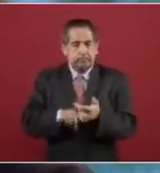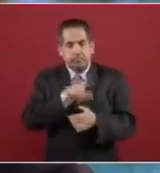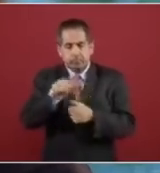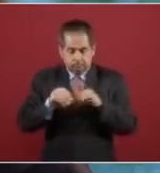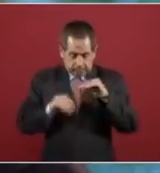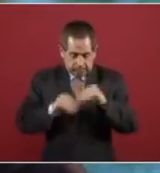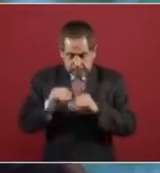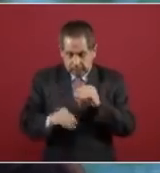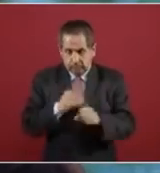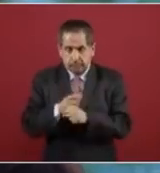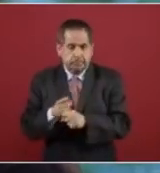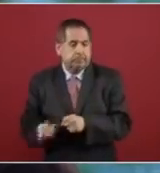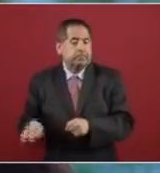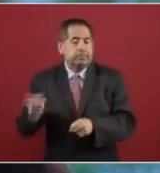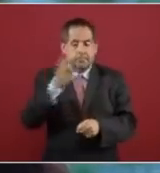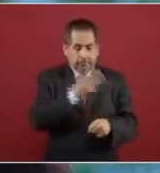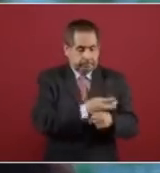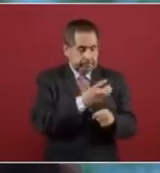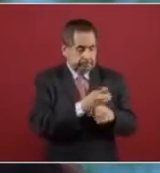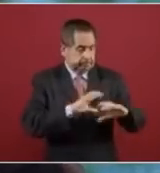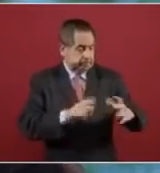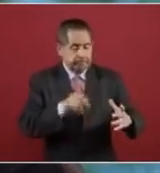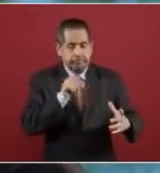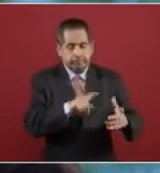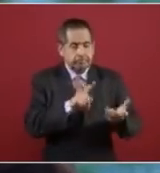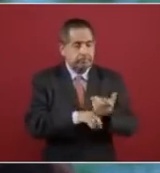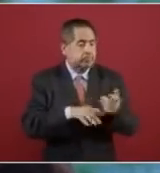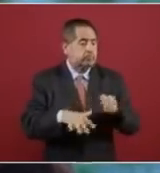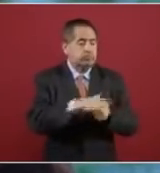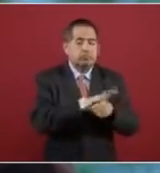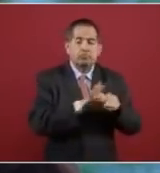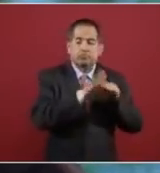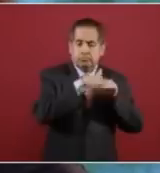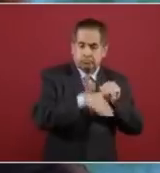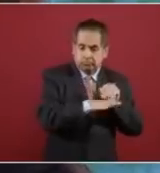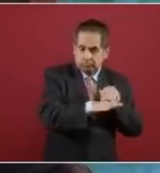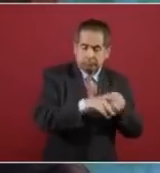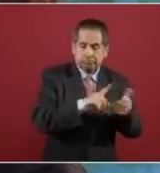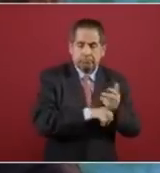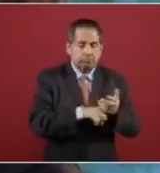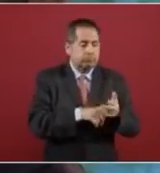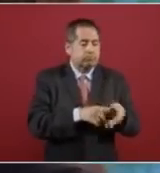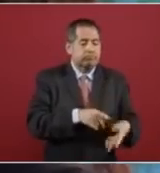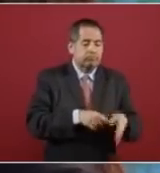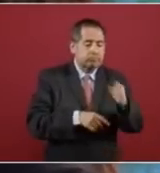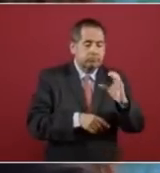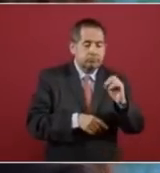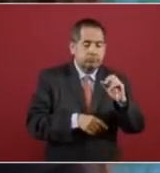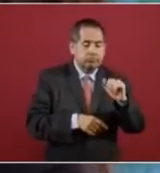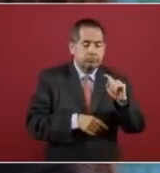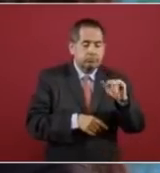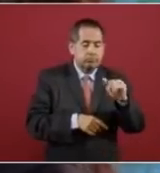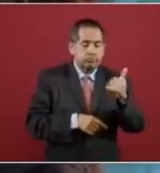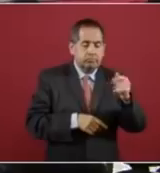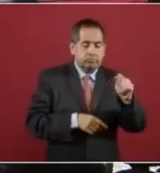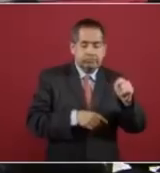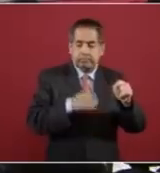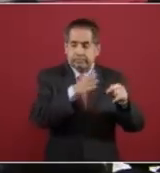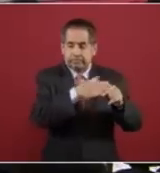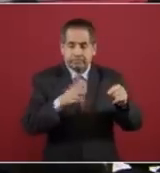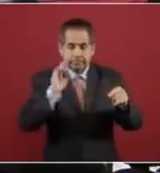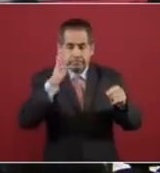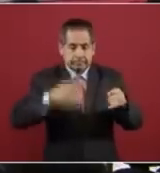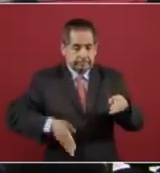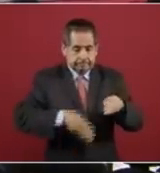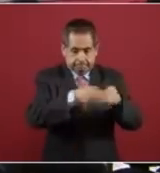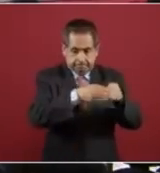posteriormente, la tercera sección, que es la zona de Barrancas, repito, entre Reforma y Constituyentes, y ahora, pues gracias